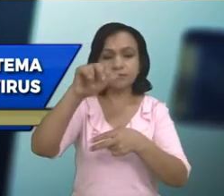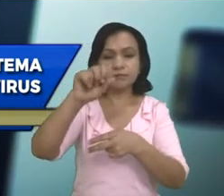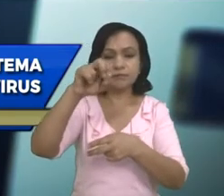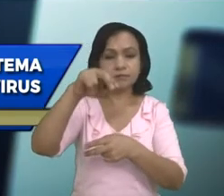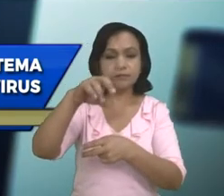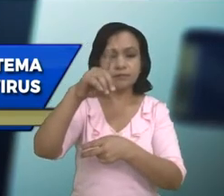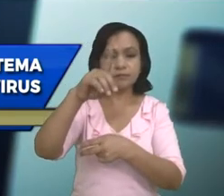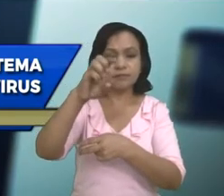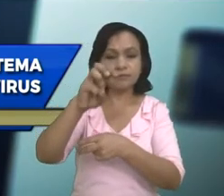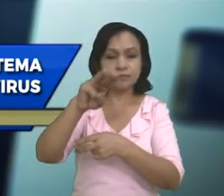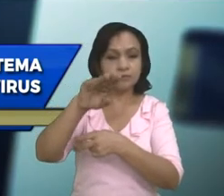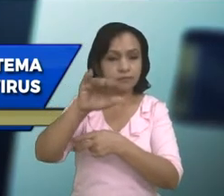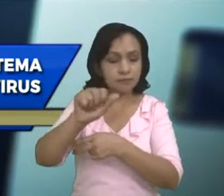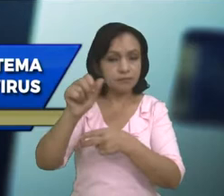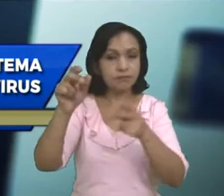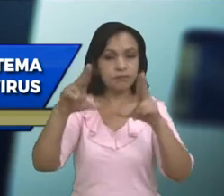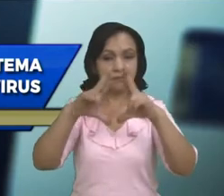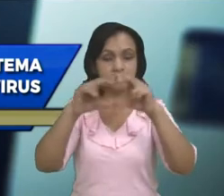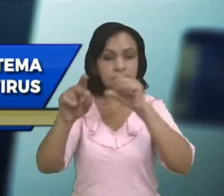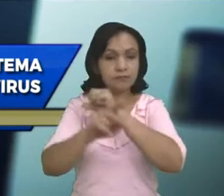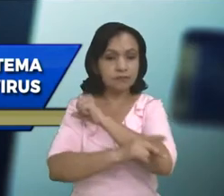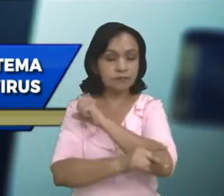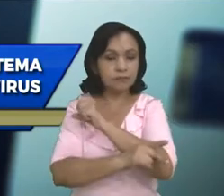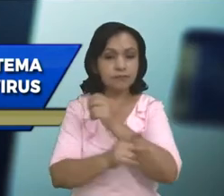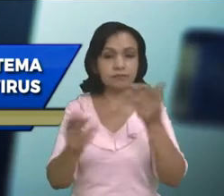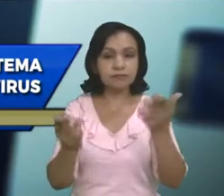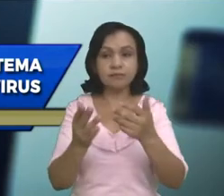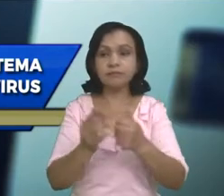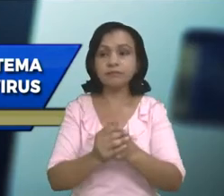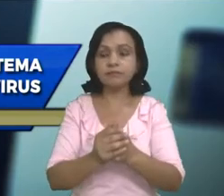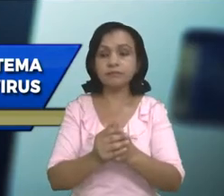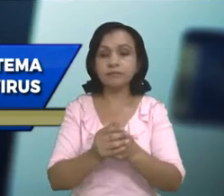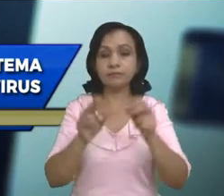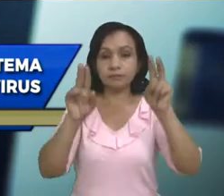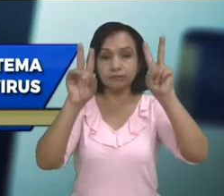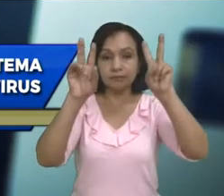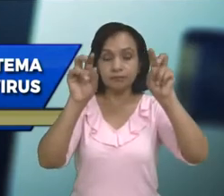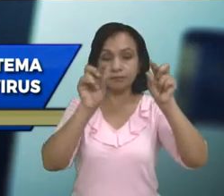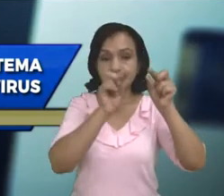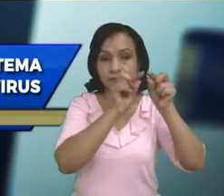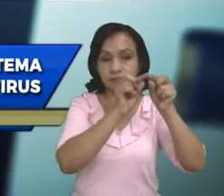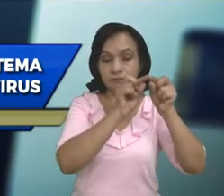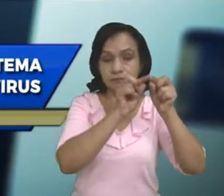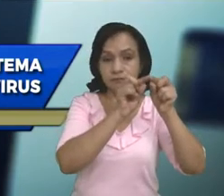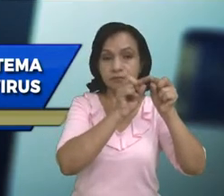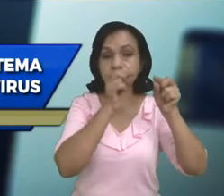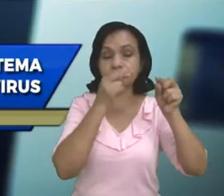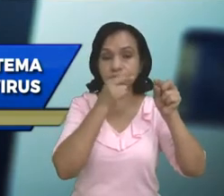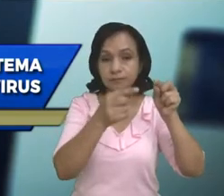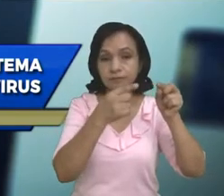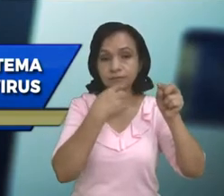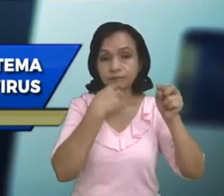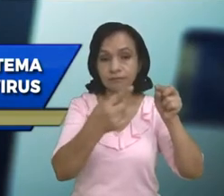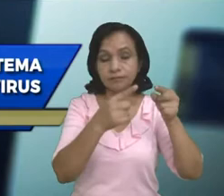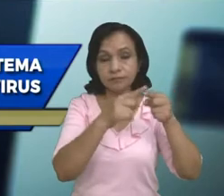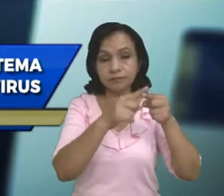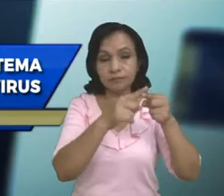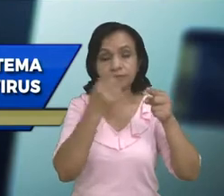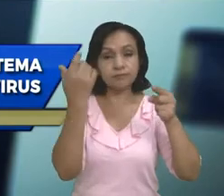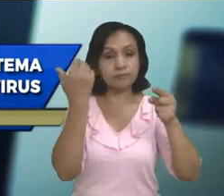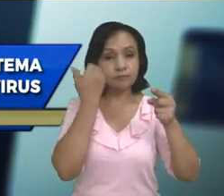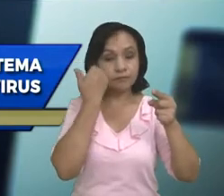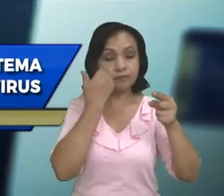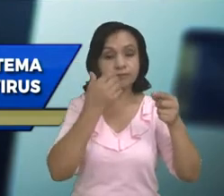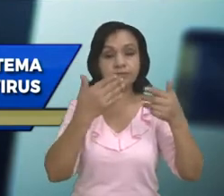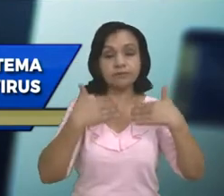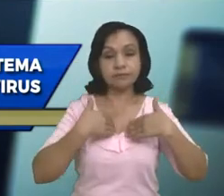implica esto para nosotros como país bueno son dos términos 19 la declaración de una emergencia